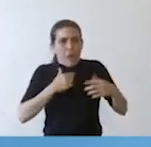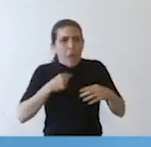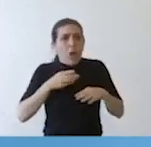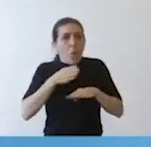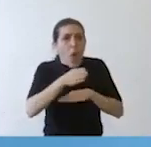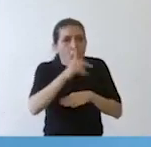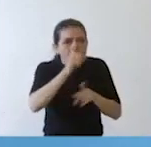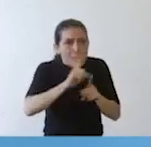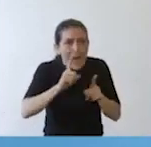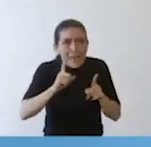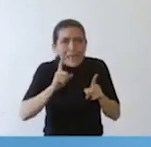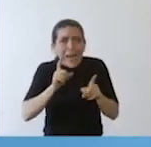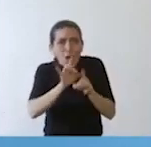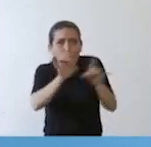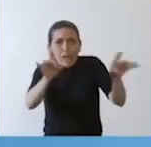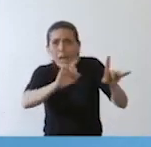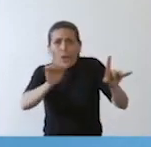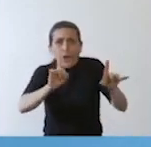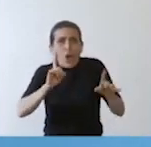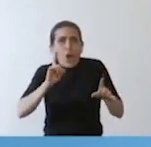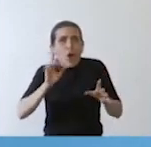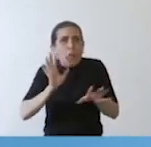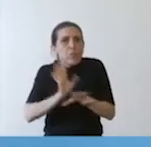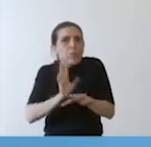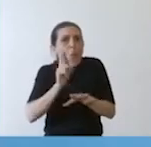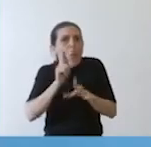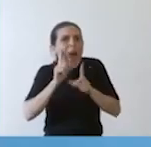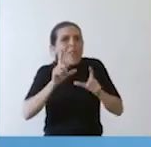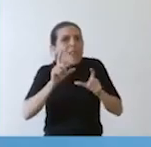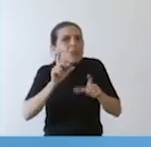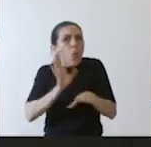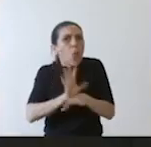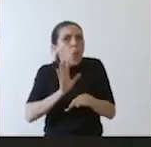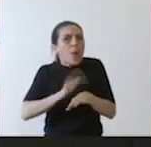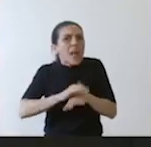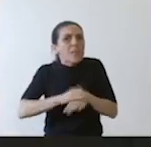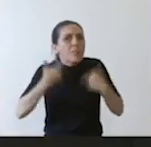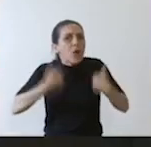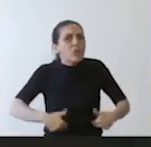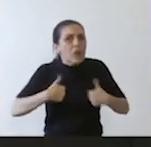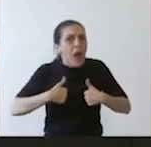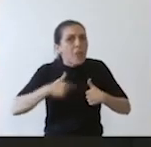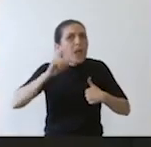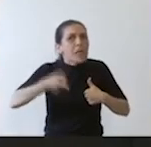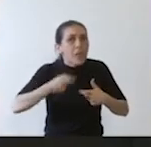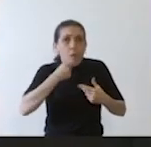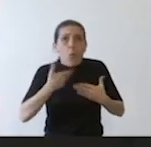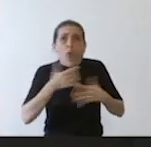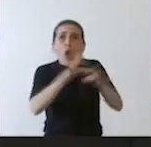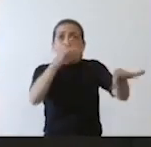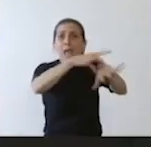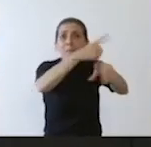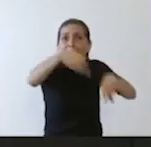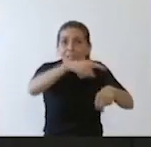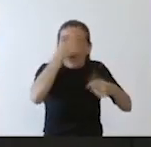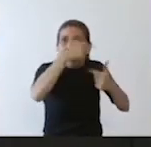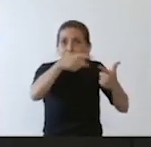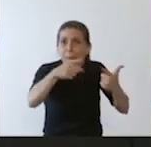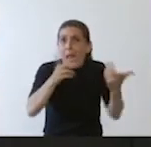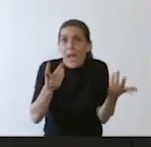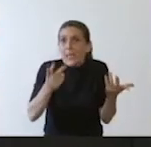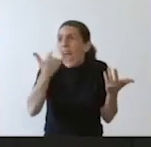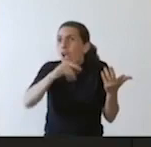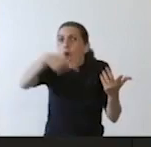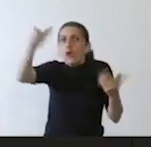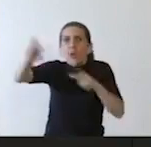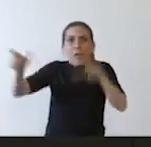en riesgo innecesario a los trabajadores de salud y al resto de las personas que van a seguir concurriendo y